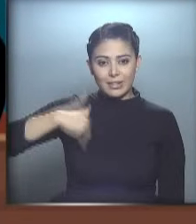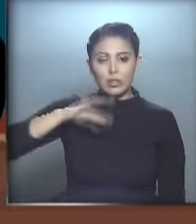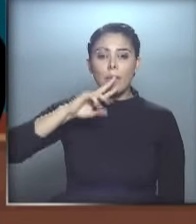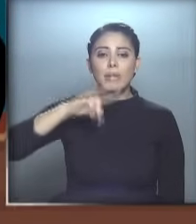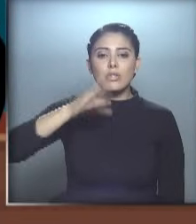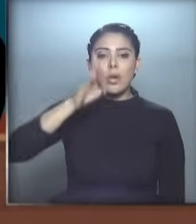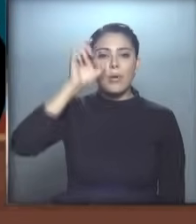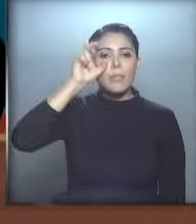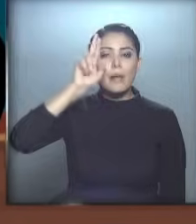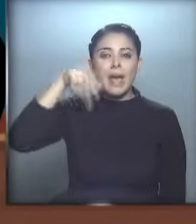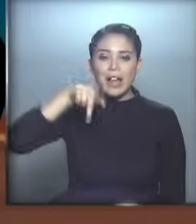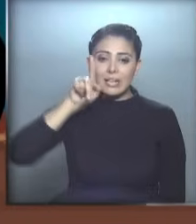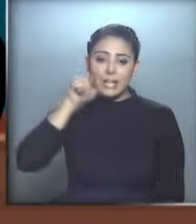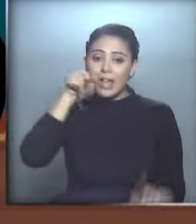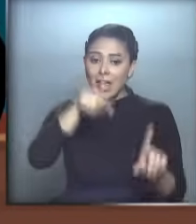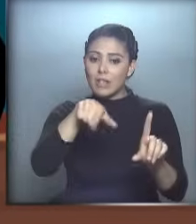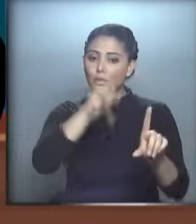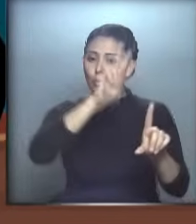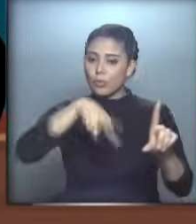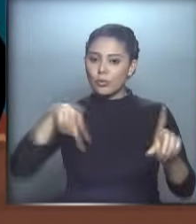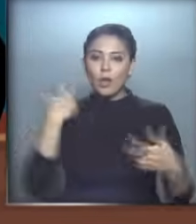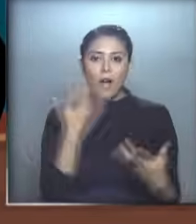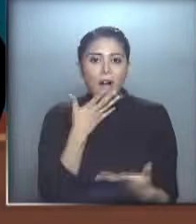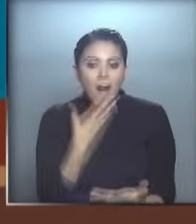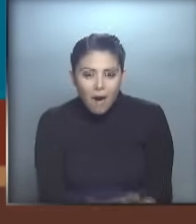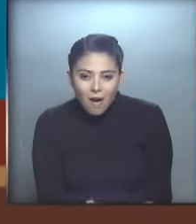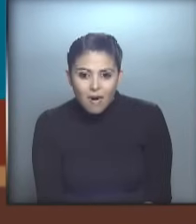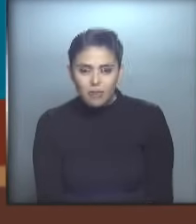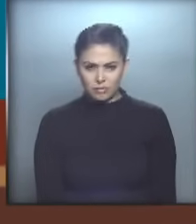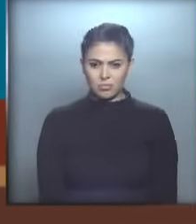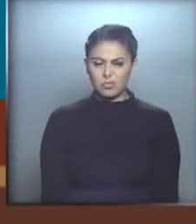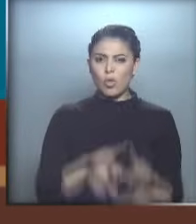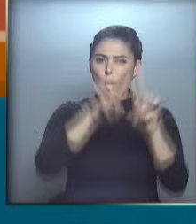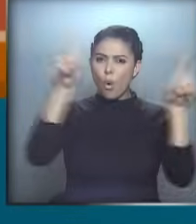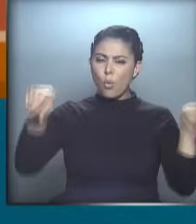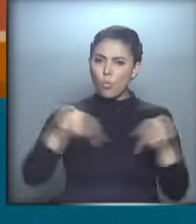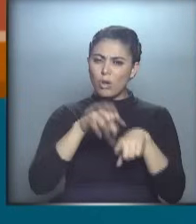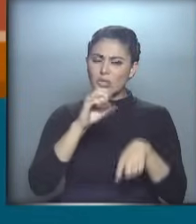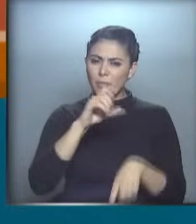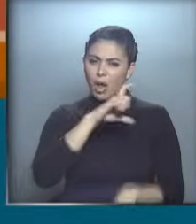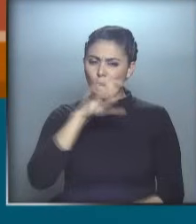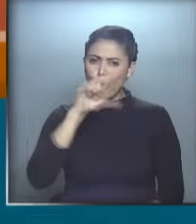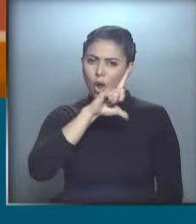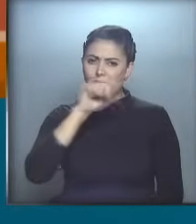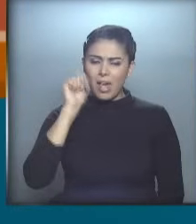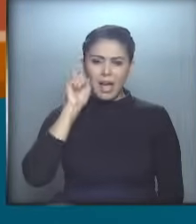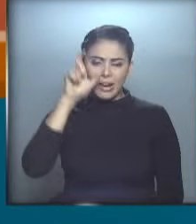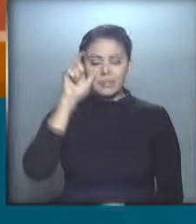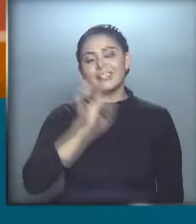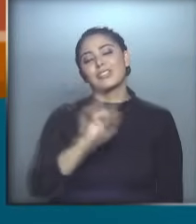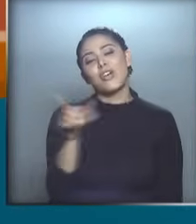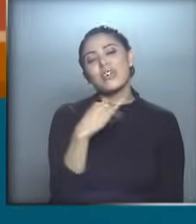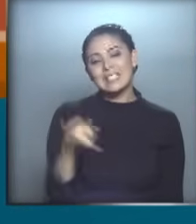Antonio Berni. ¡Eso es un collage! ¡Ah! ¿El cuadro se llama collage? ¡Ay, no,